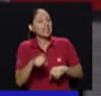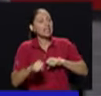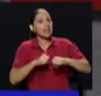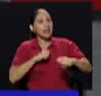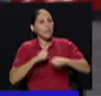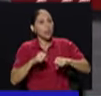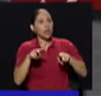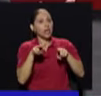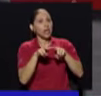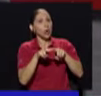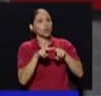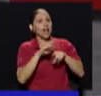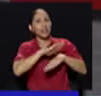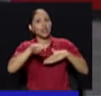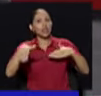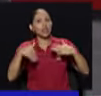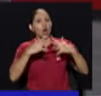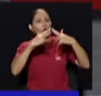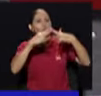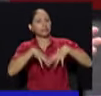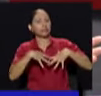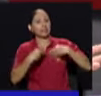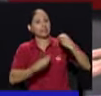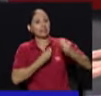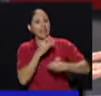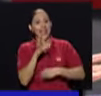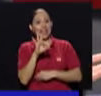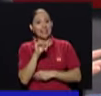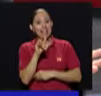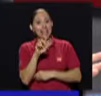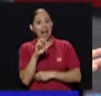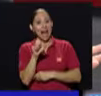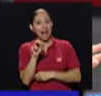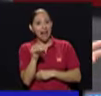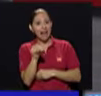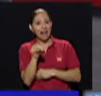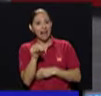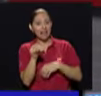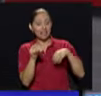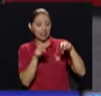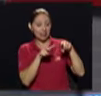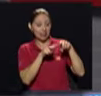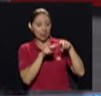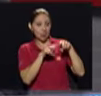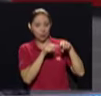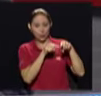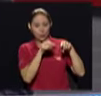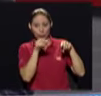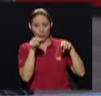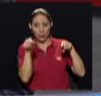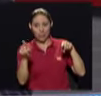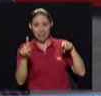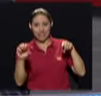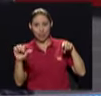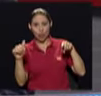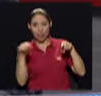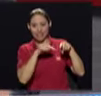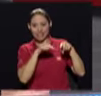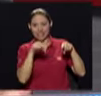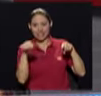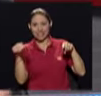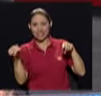Tilarán estaba... que todos supimos que era el terremoto Tilarán estaba a 110 kilómetros de distancia del epicentro. Y yo lo